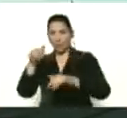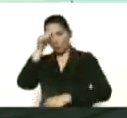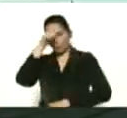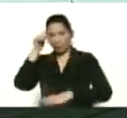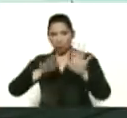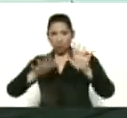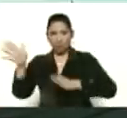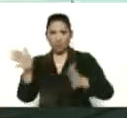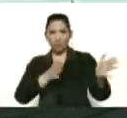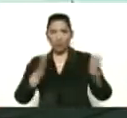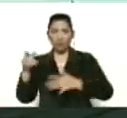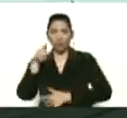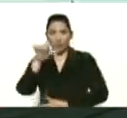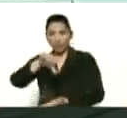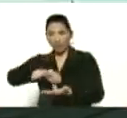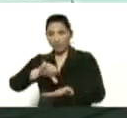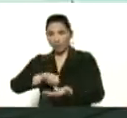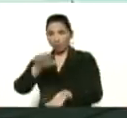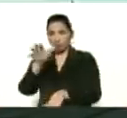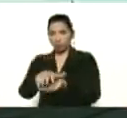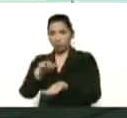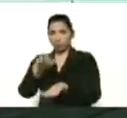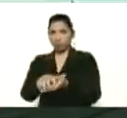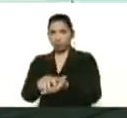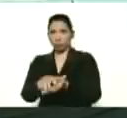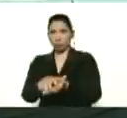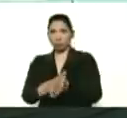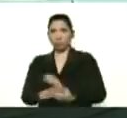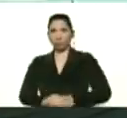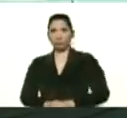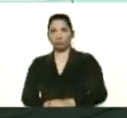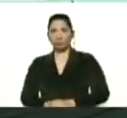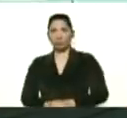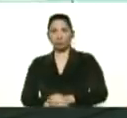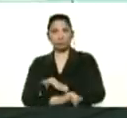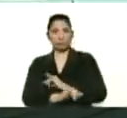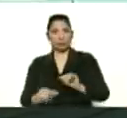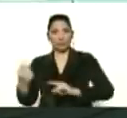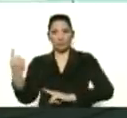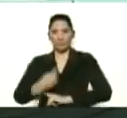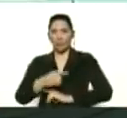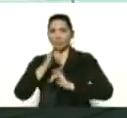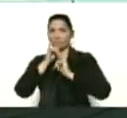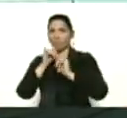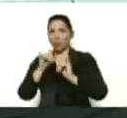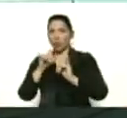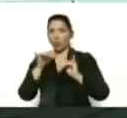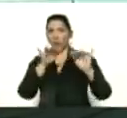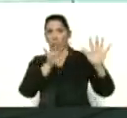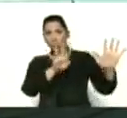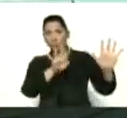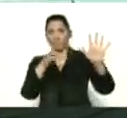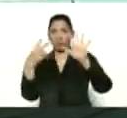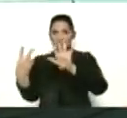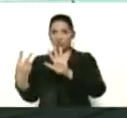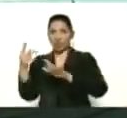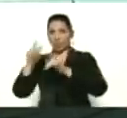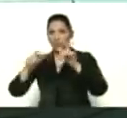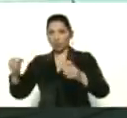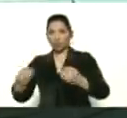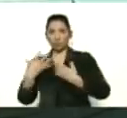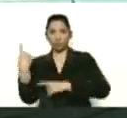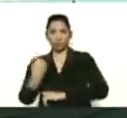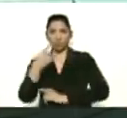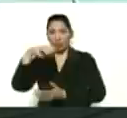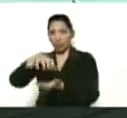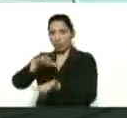marzo. Este foco del Estado Nueva Esparta, que ya nos obliga a reportar 97 casos solamente de